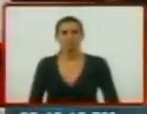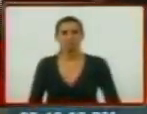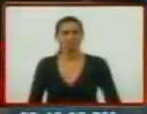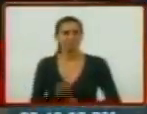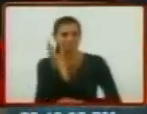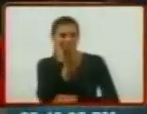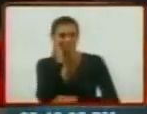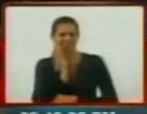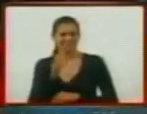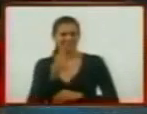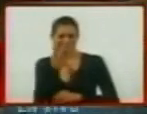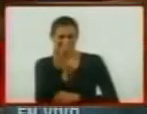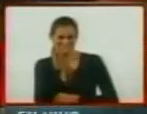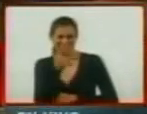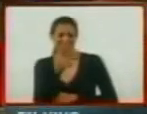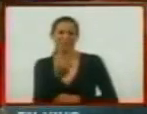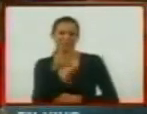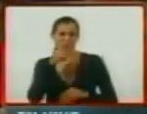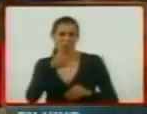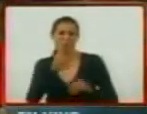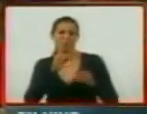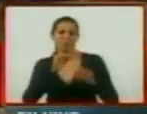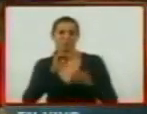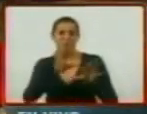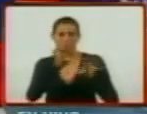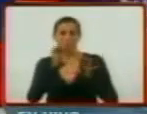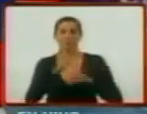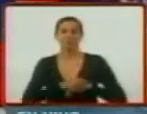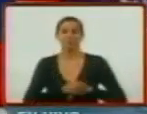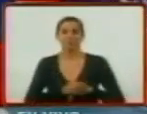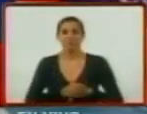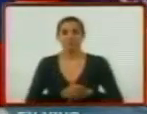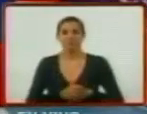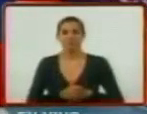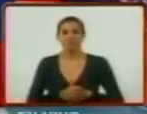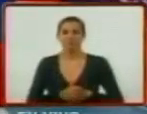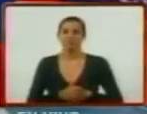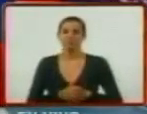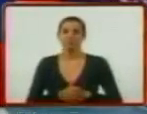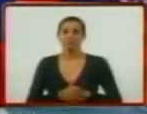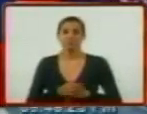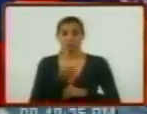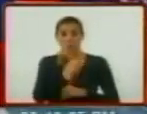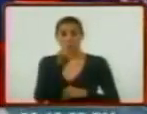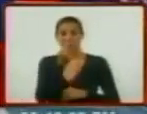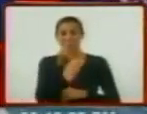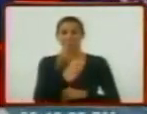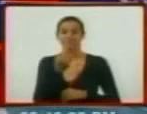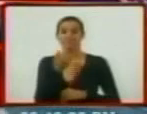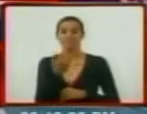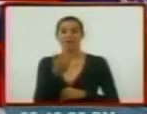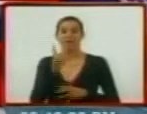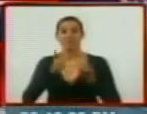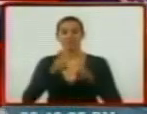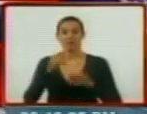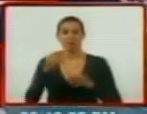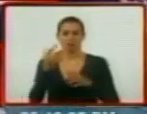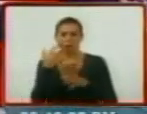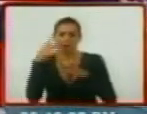dice... El alertado, bueno, esto, el triunfalismo que se cae por caer en el juego de las encuestas. Las encuestas tienen que